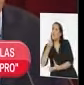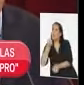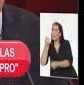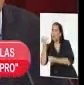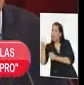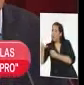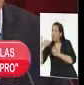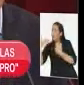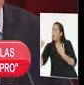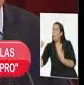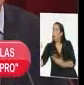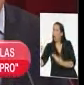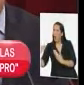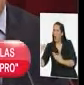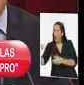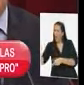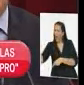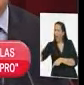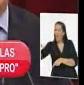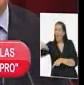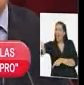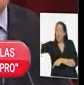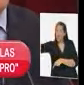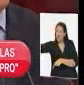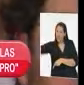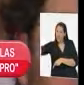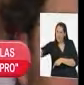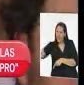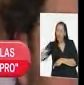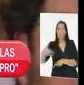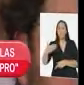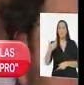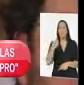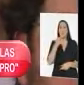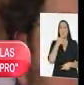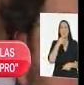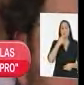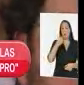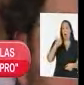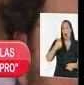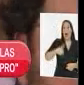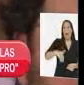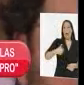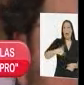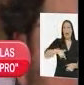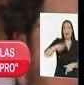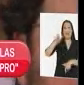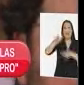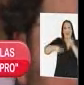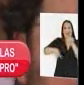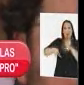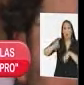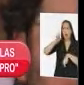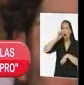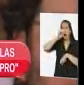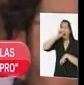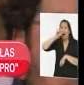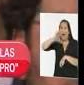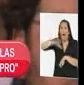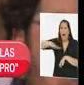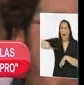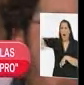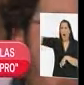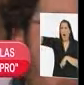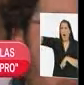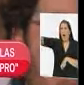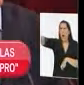dando explicaciones en los tribunales. ¿Eso le quita fortaleza al Frente Renovador? La transmisión por televisión, ¿no la viste? ¿No pudiste verla? No, no había